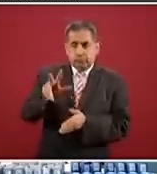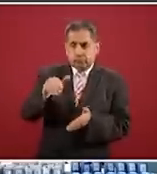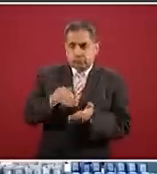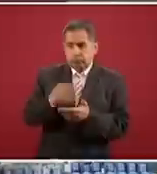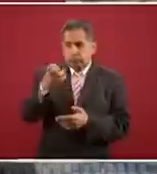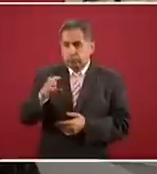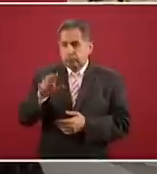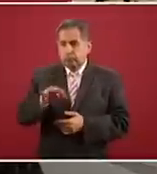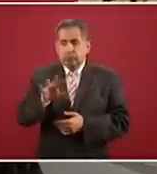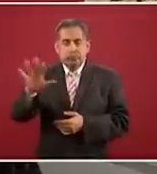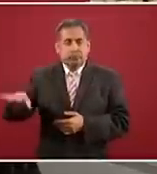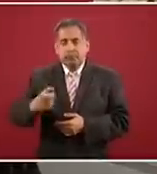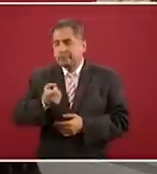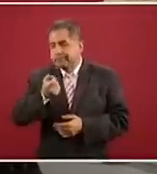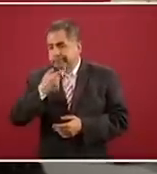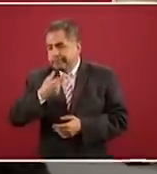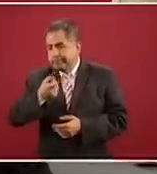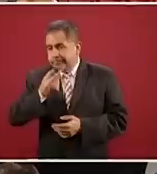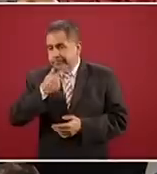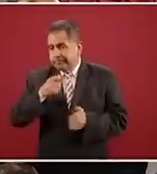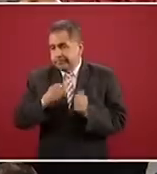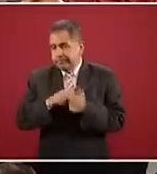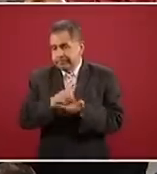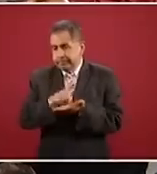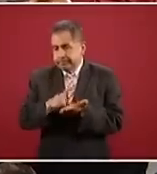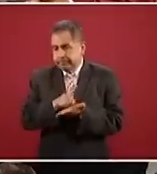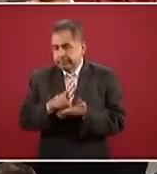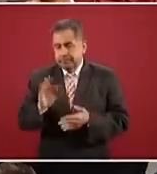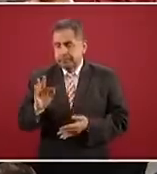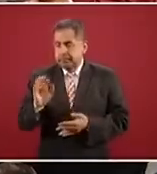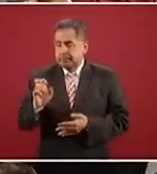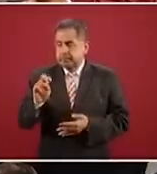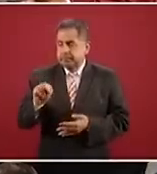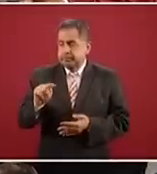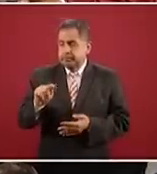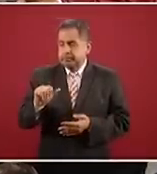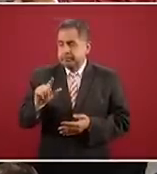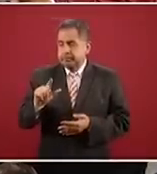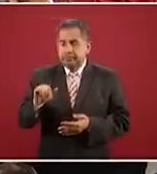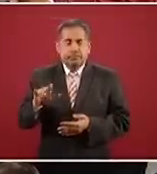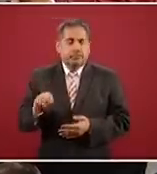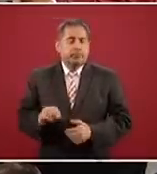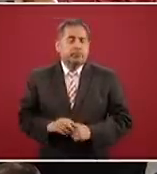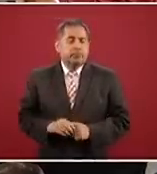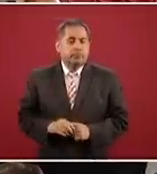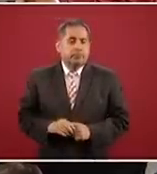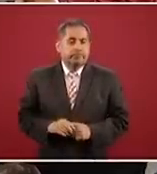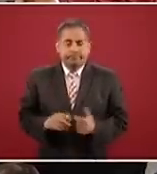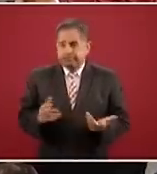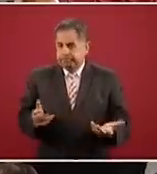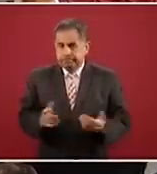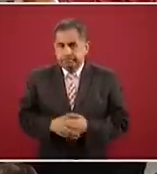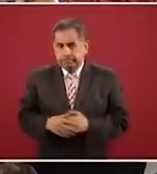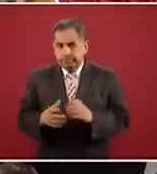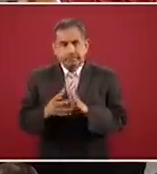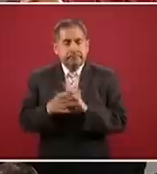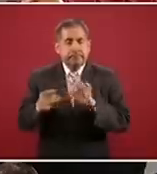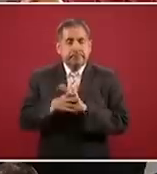1,008,455 pastillas de fentanilo. Aquí en la información que tenemos se